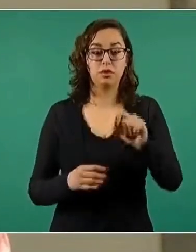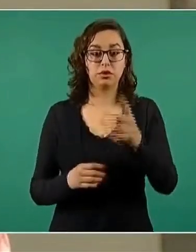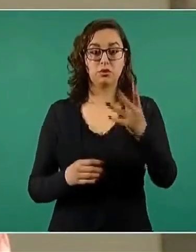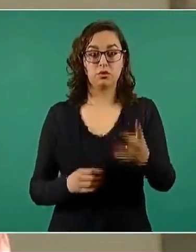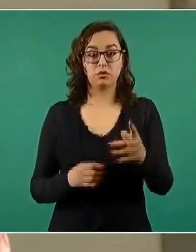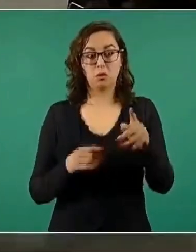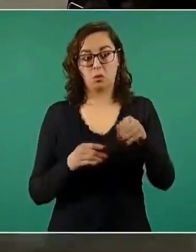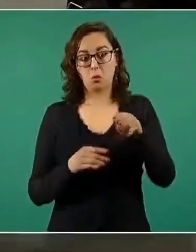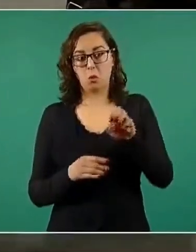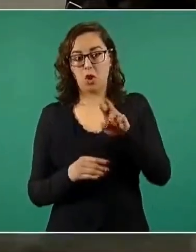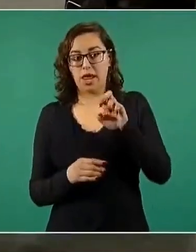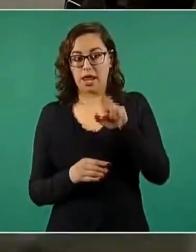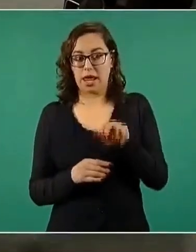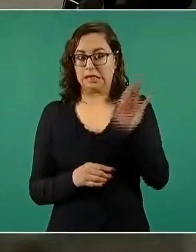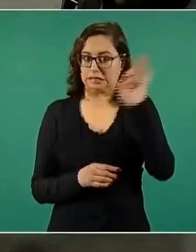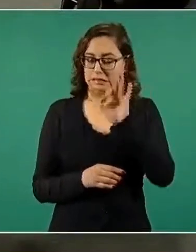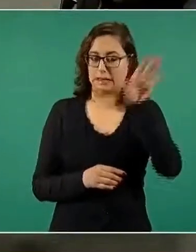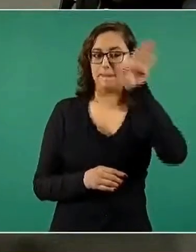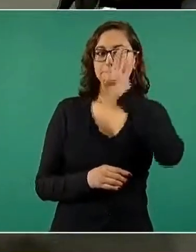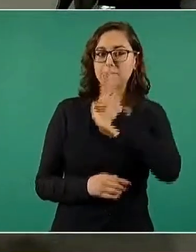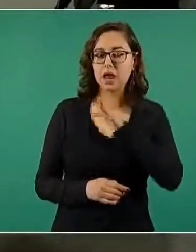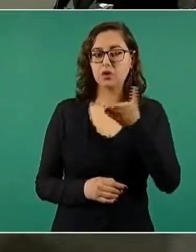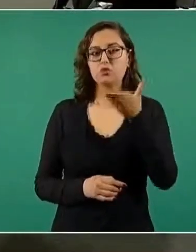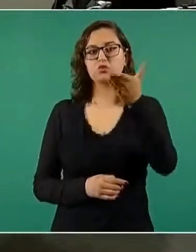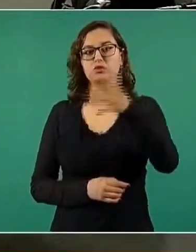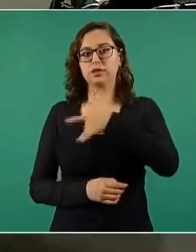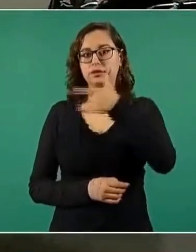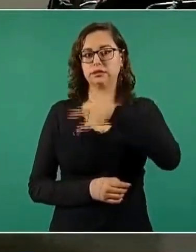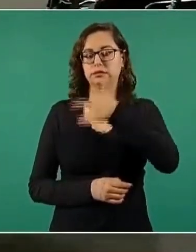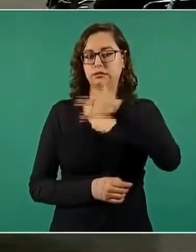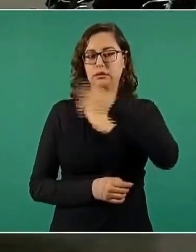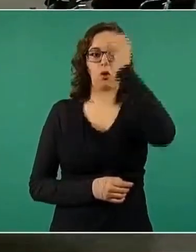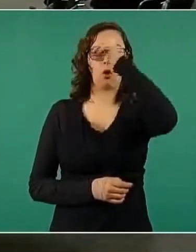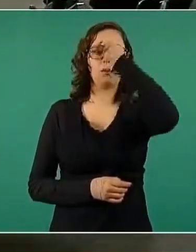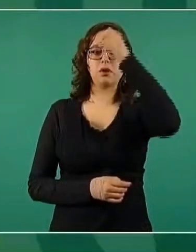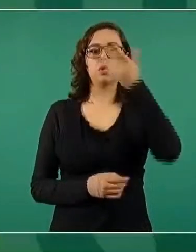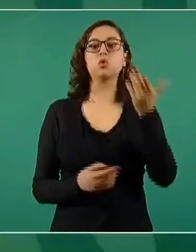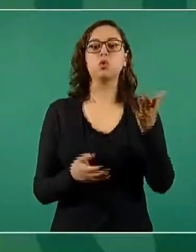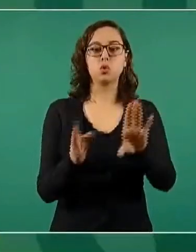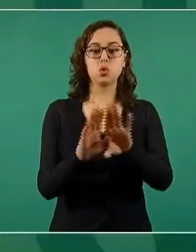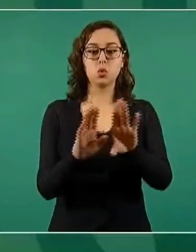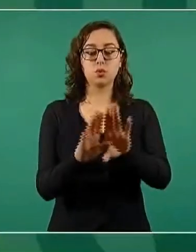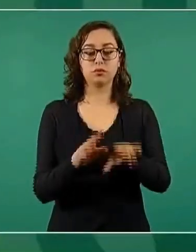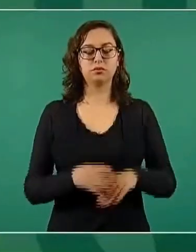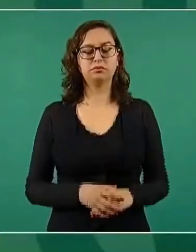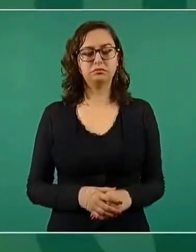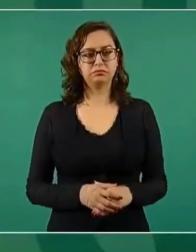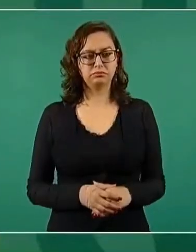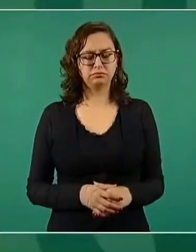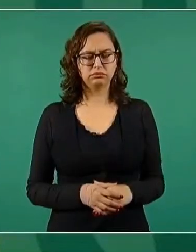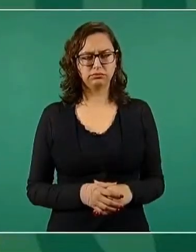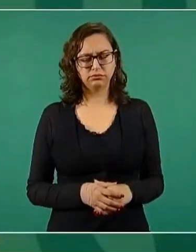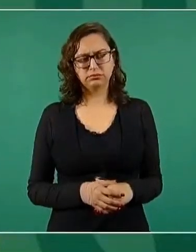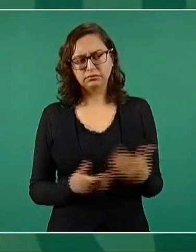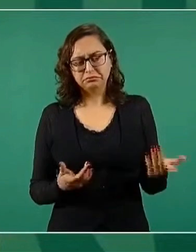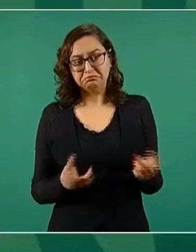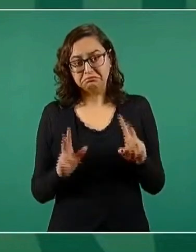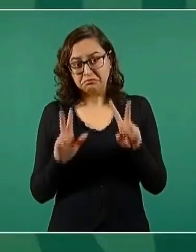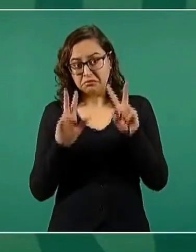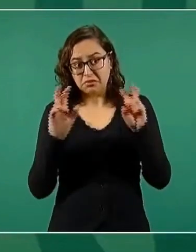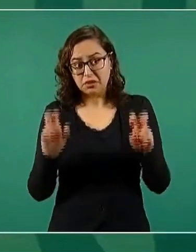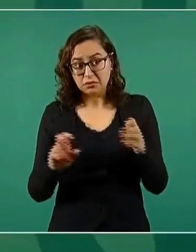primera pregunta? Bueno, pues son asuntos que tienen que ver con Durango y con Baja California